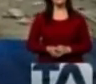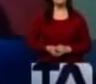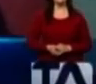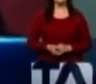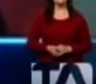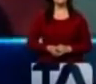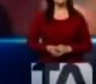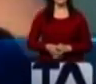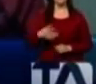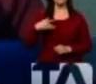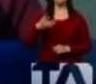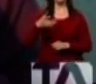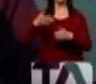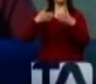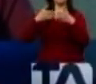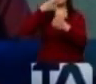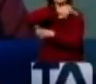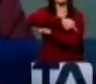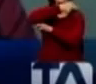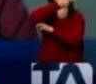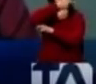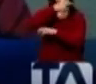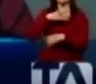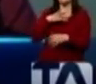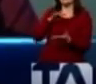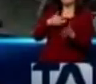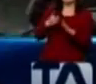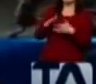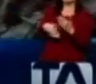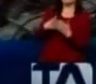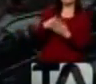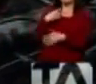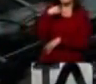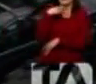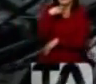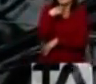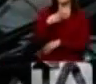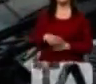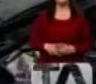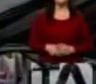Y veo la grúa que se mete. Le juro que yo dije, aquí nos morimos todos.